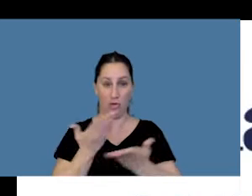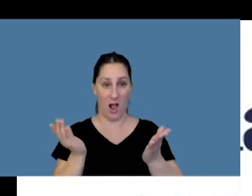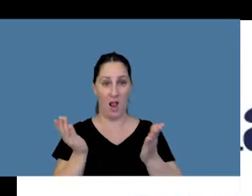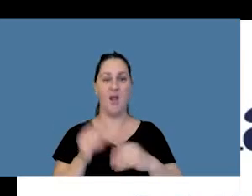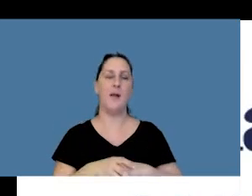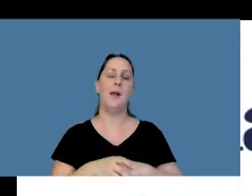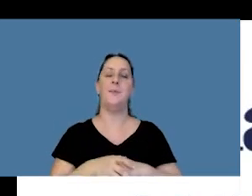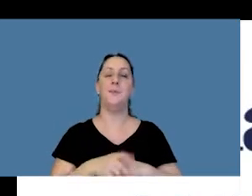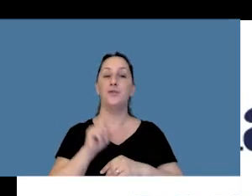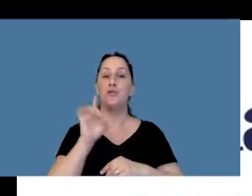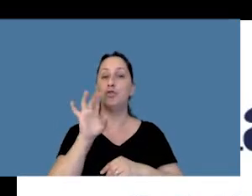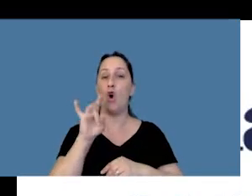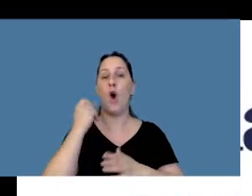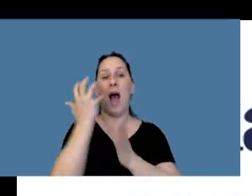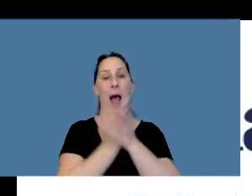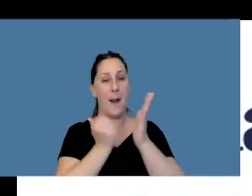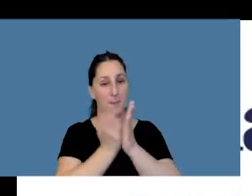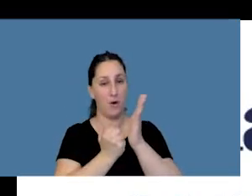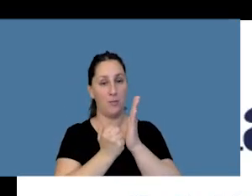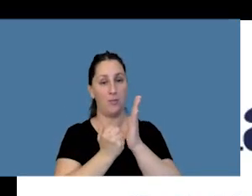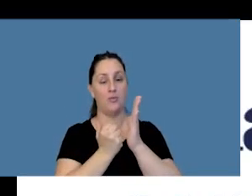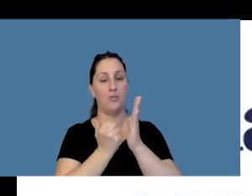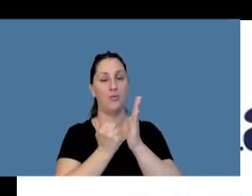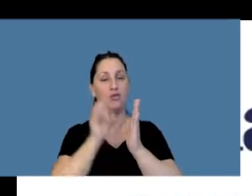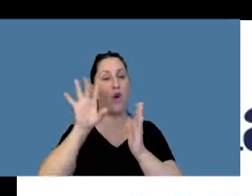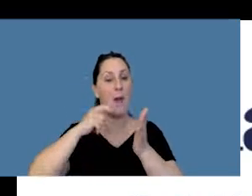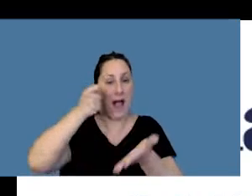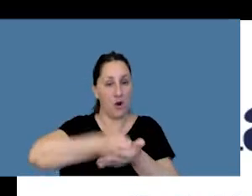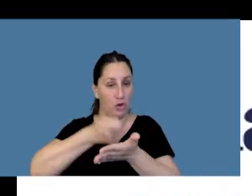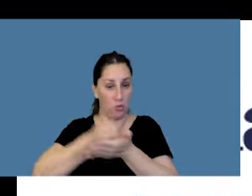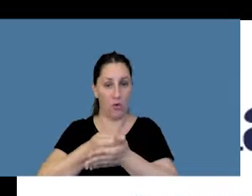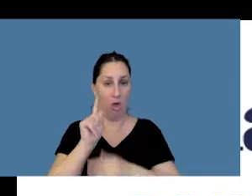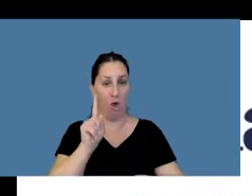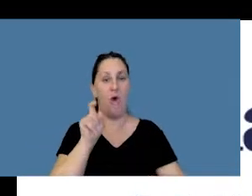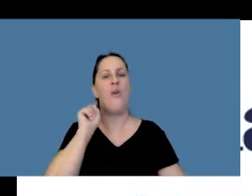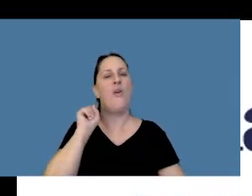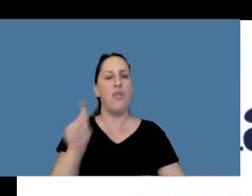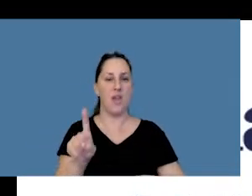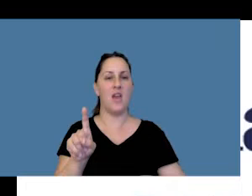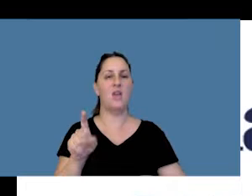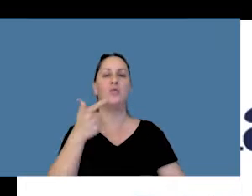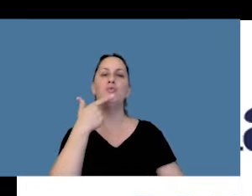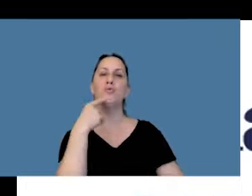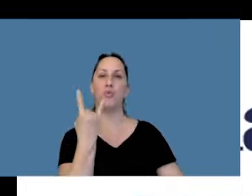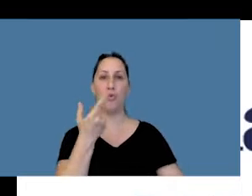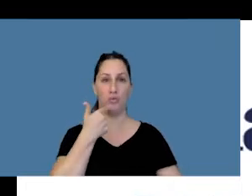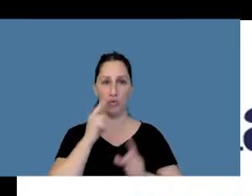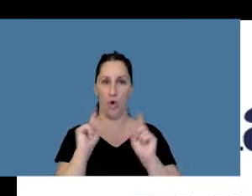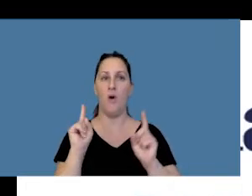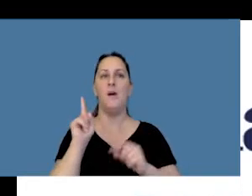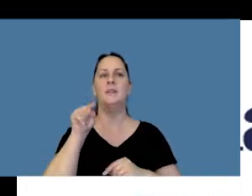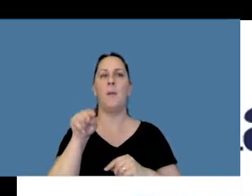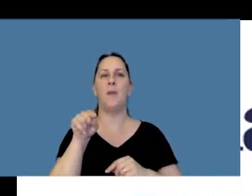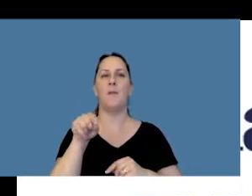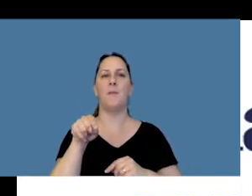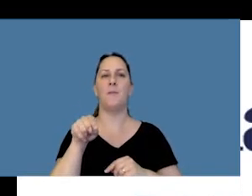no solamente aportes y no solamente contribuciones a el SUS, sino también estamos